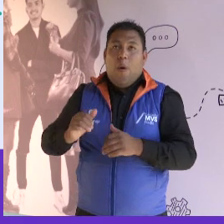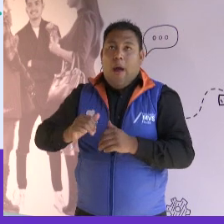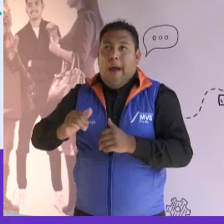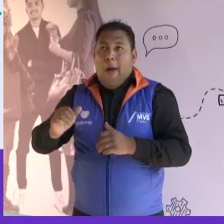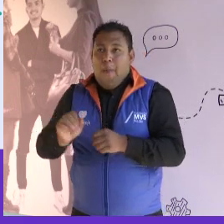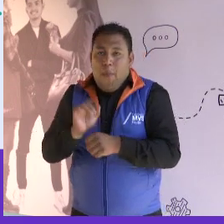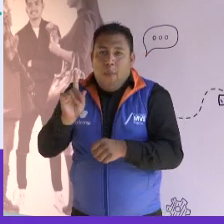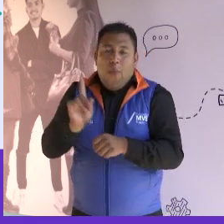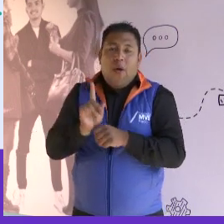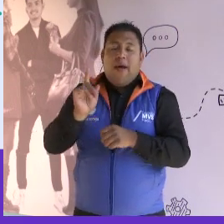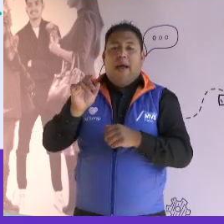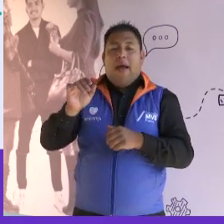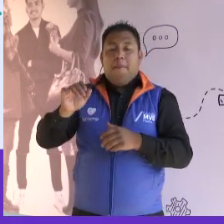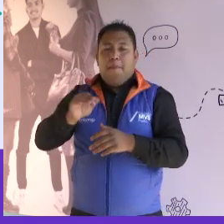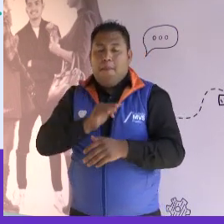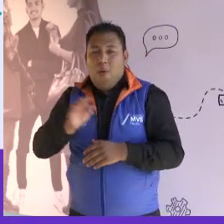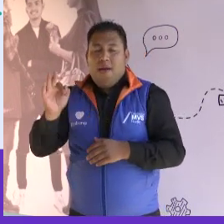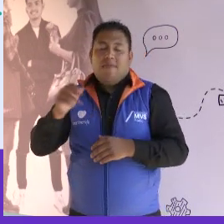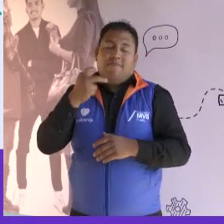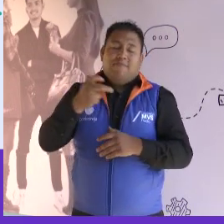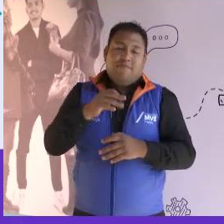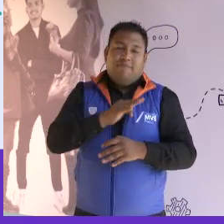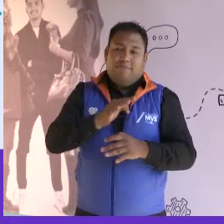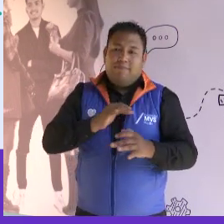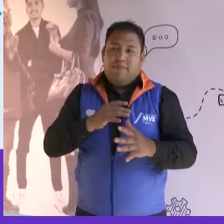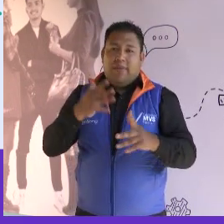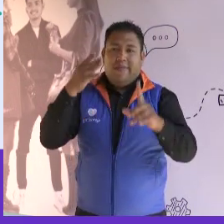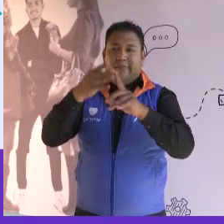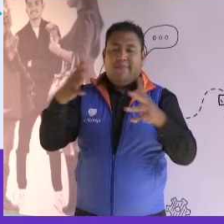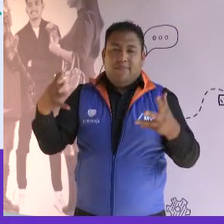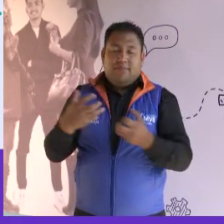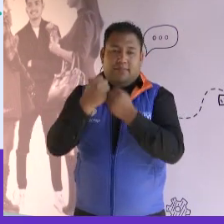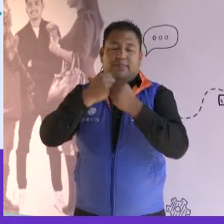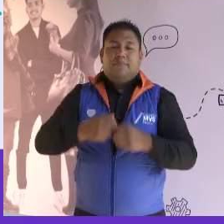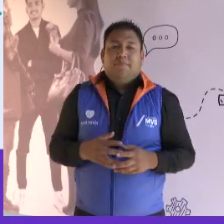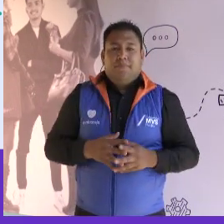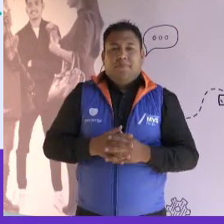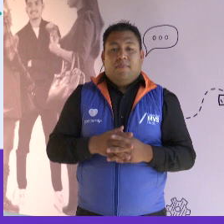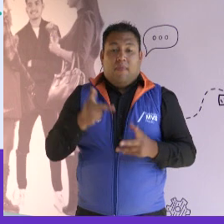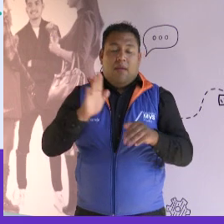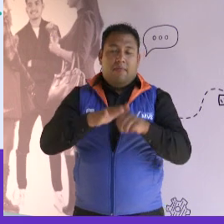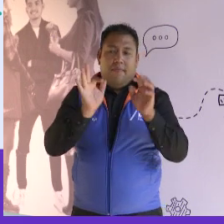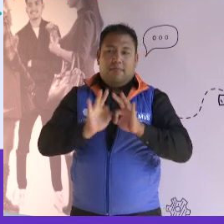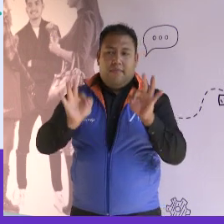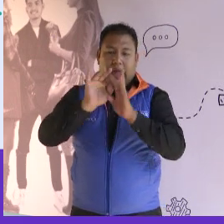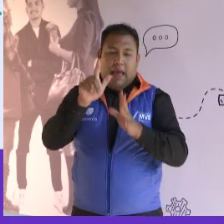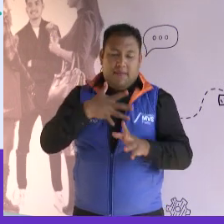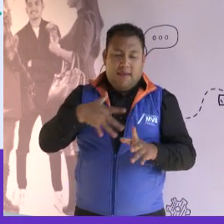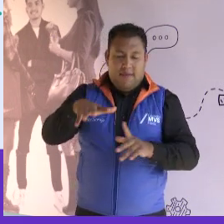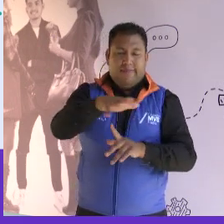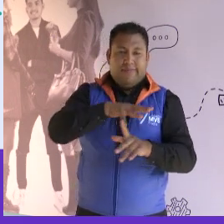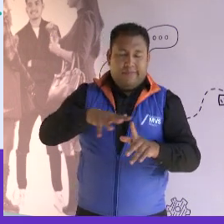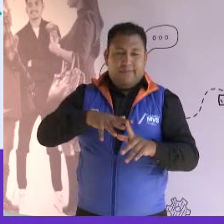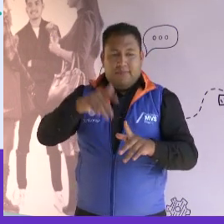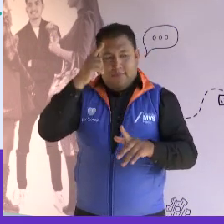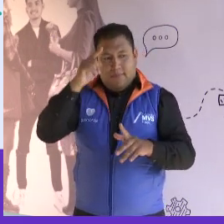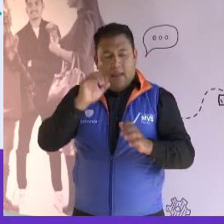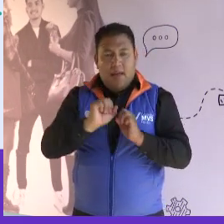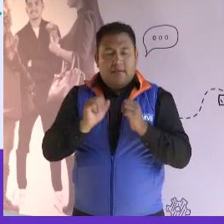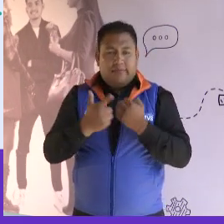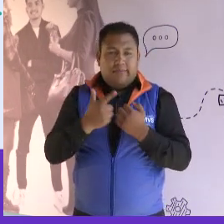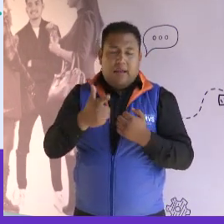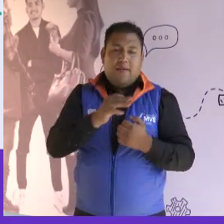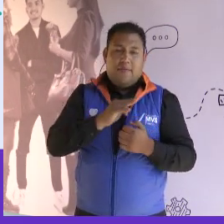Es difícil de gestionar, pero es importante, sobre todo en el ámbito de la sociedad civil, donde pues se mueve mucho